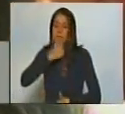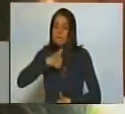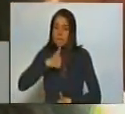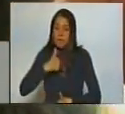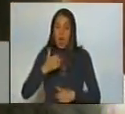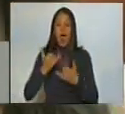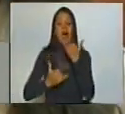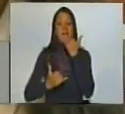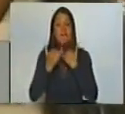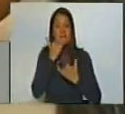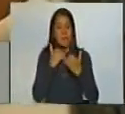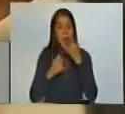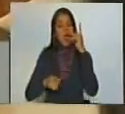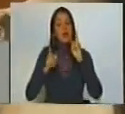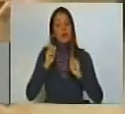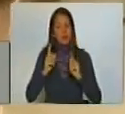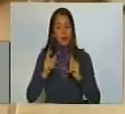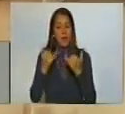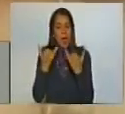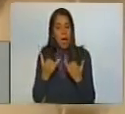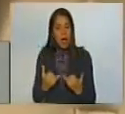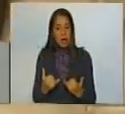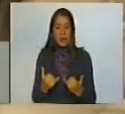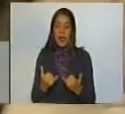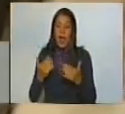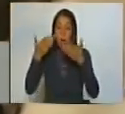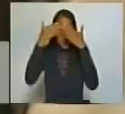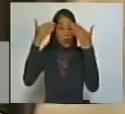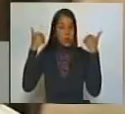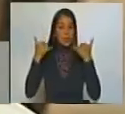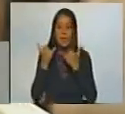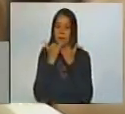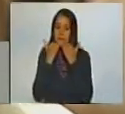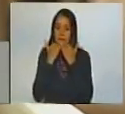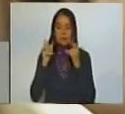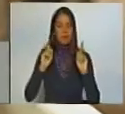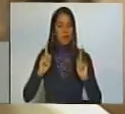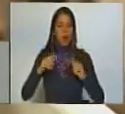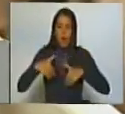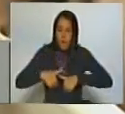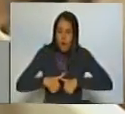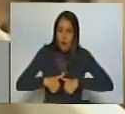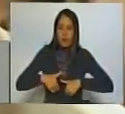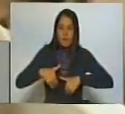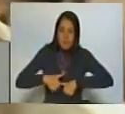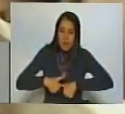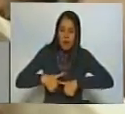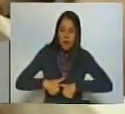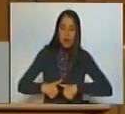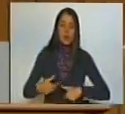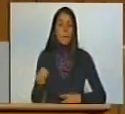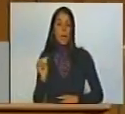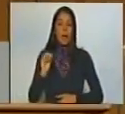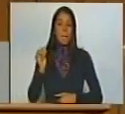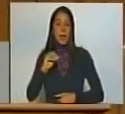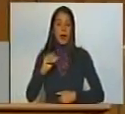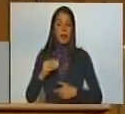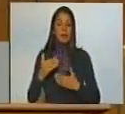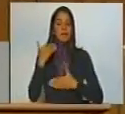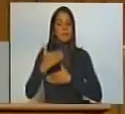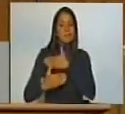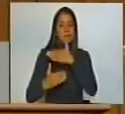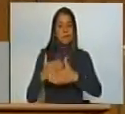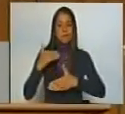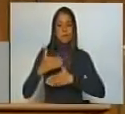errores, pero es momento de dejar los errores atrás y exigirnos más y construir más, para que las futuras